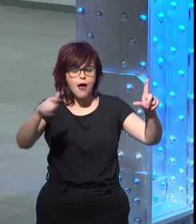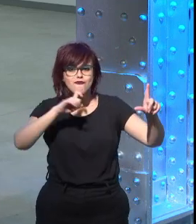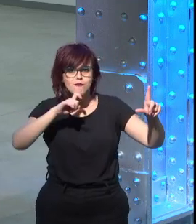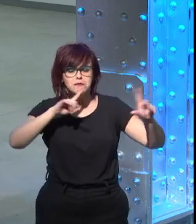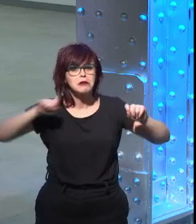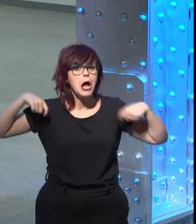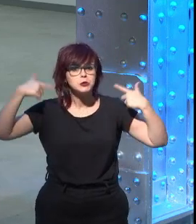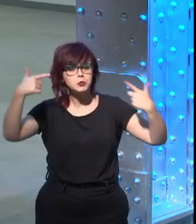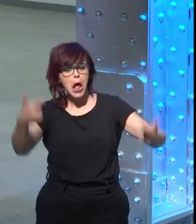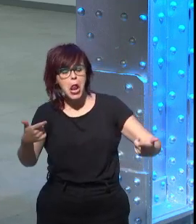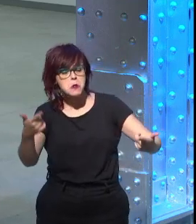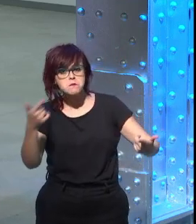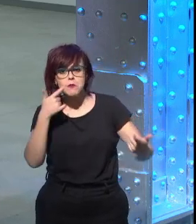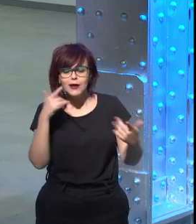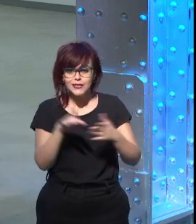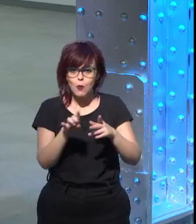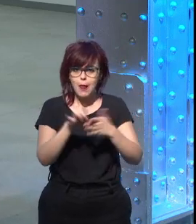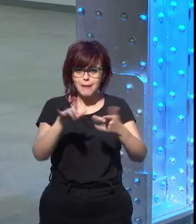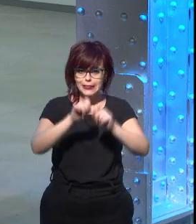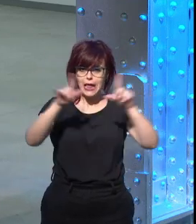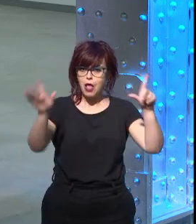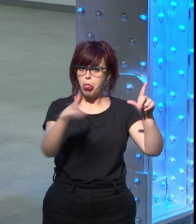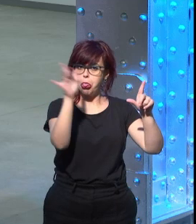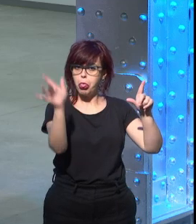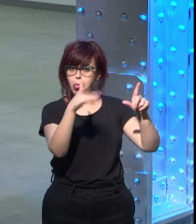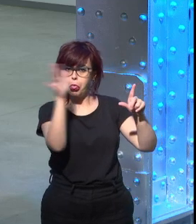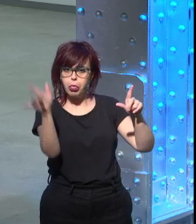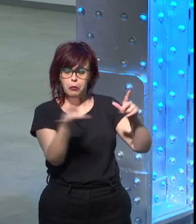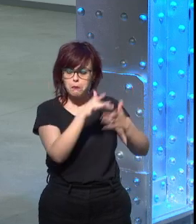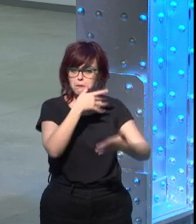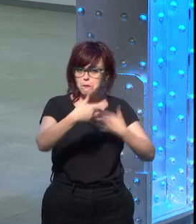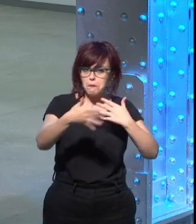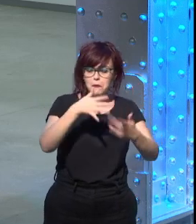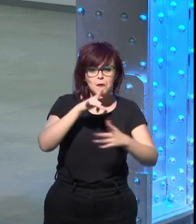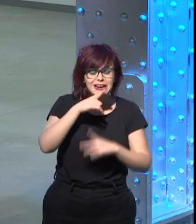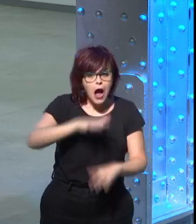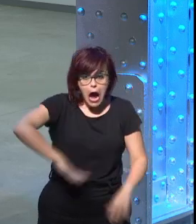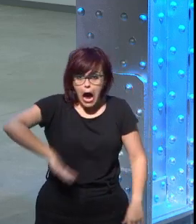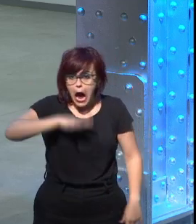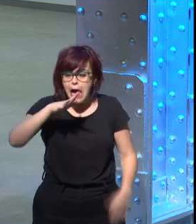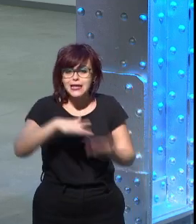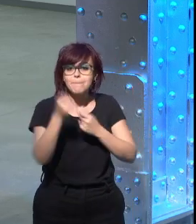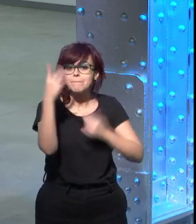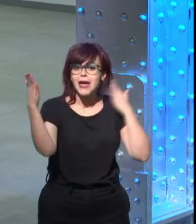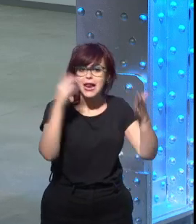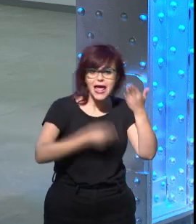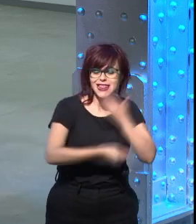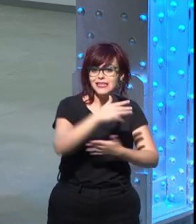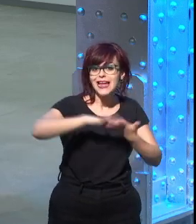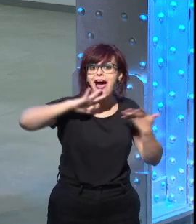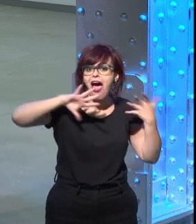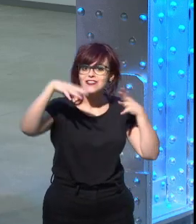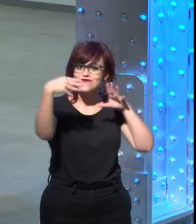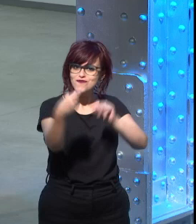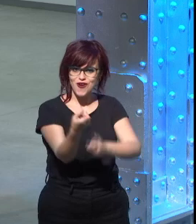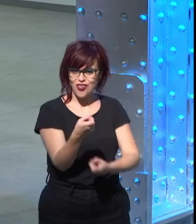una naturalidad enorme, maneja las pantallas con una soltura increíble. Y los millennials no necesitan